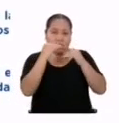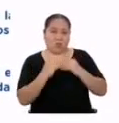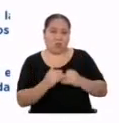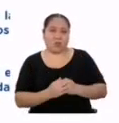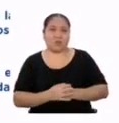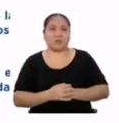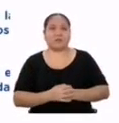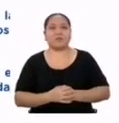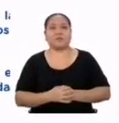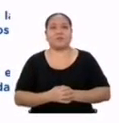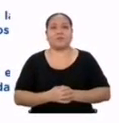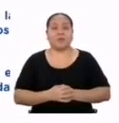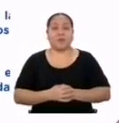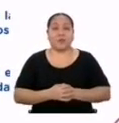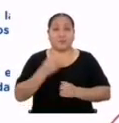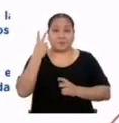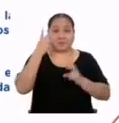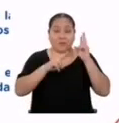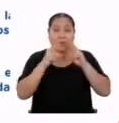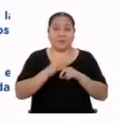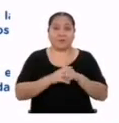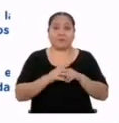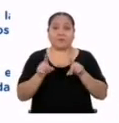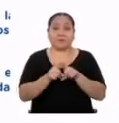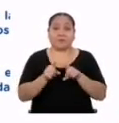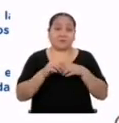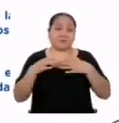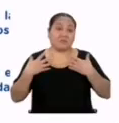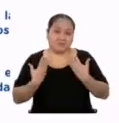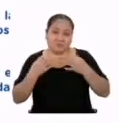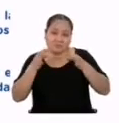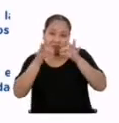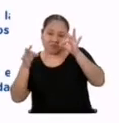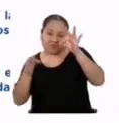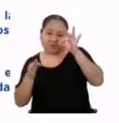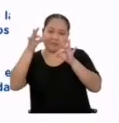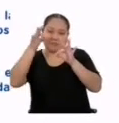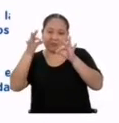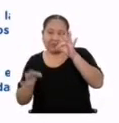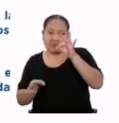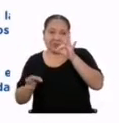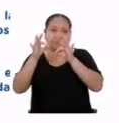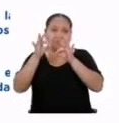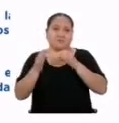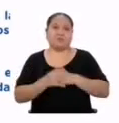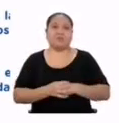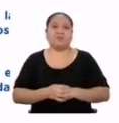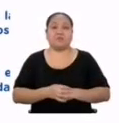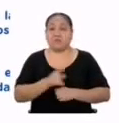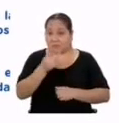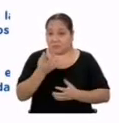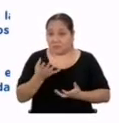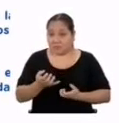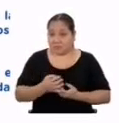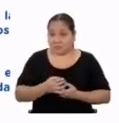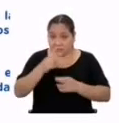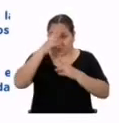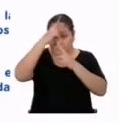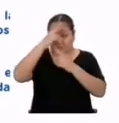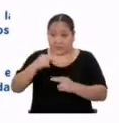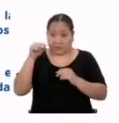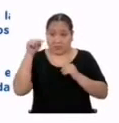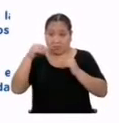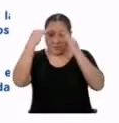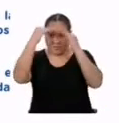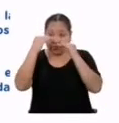aparecen en el texto. Como vimos, también podemos reordenar la información. ¿Qué dicen? ¿Respetamos la